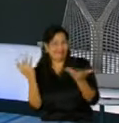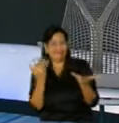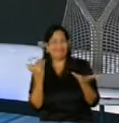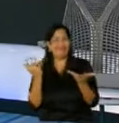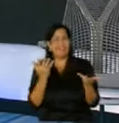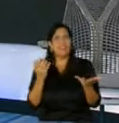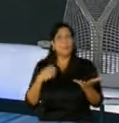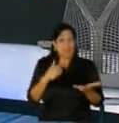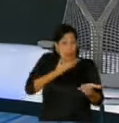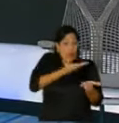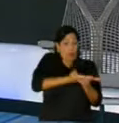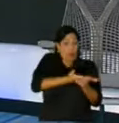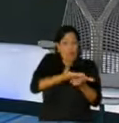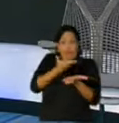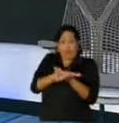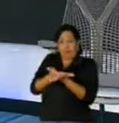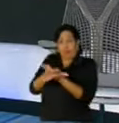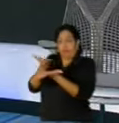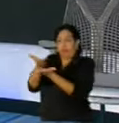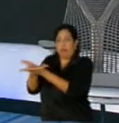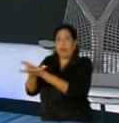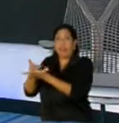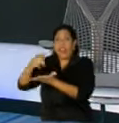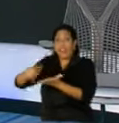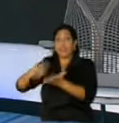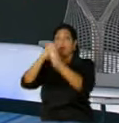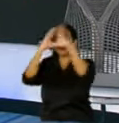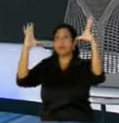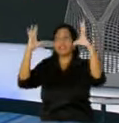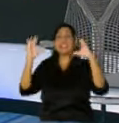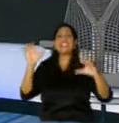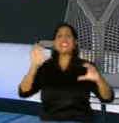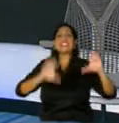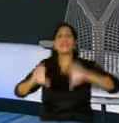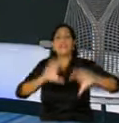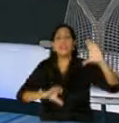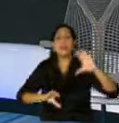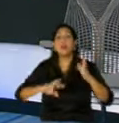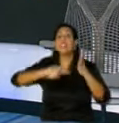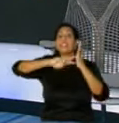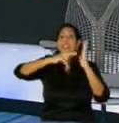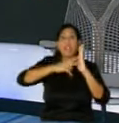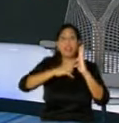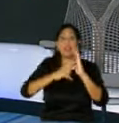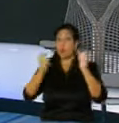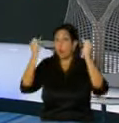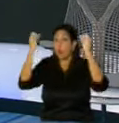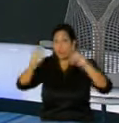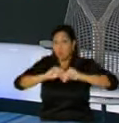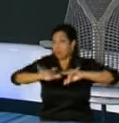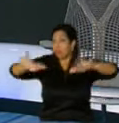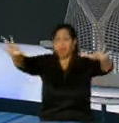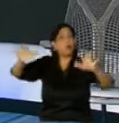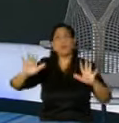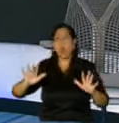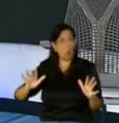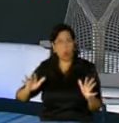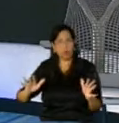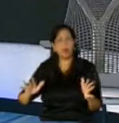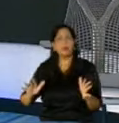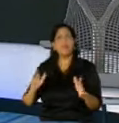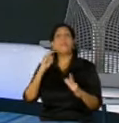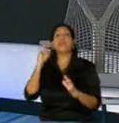viéndolo de una manera bien científica, esto es lo que estamos viendo. Está bajando la curva, tenemos que esperar a ver si eso